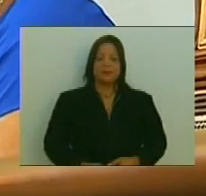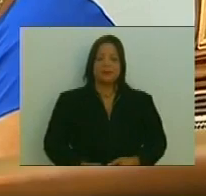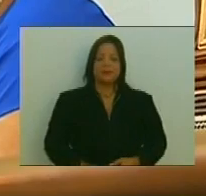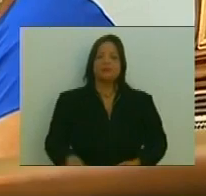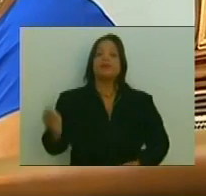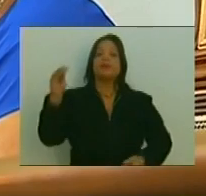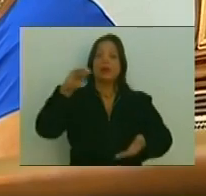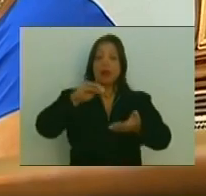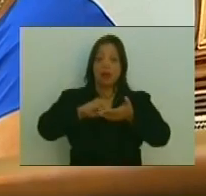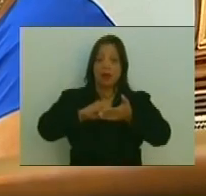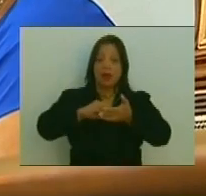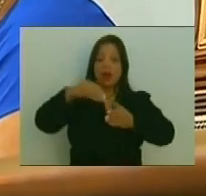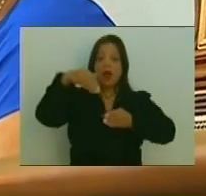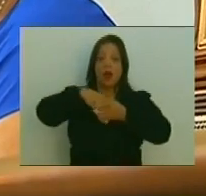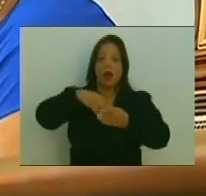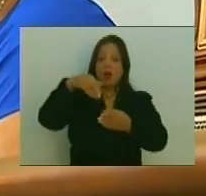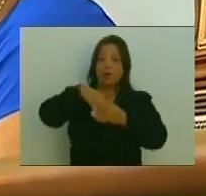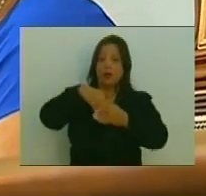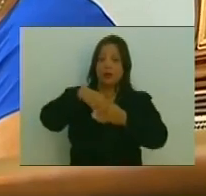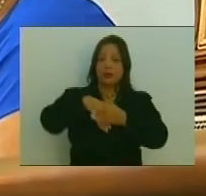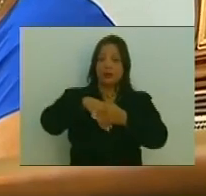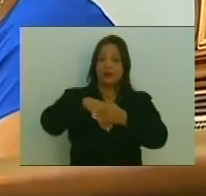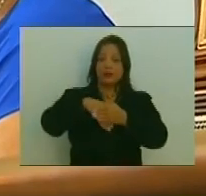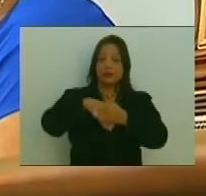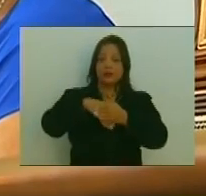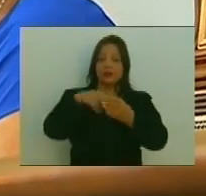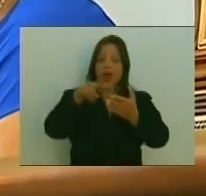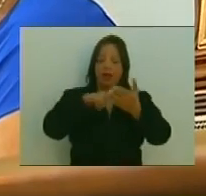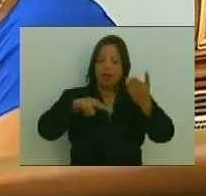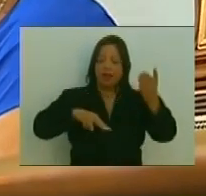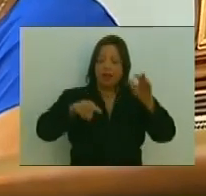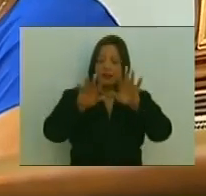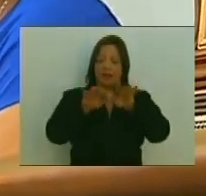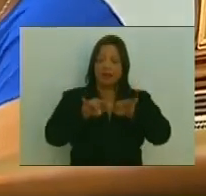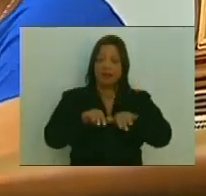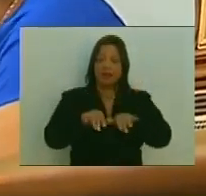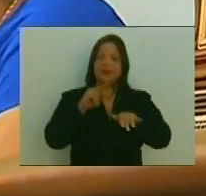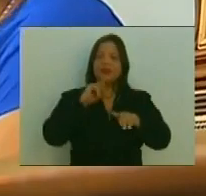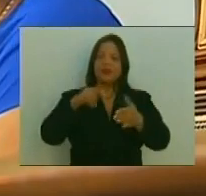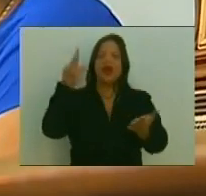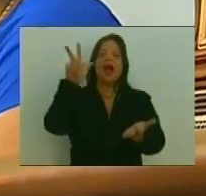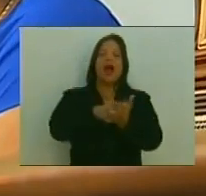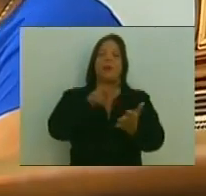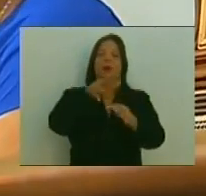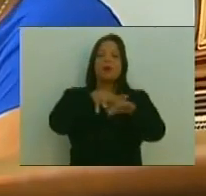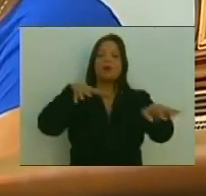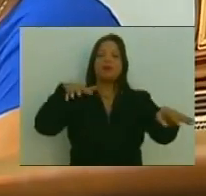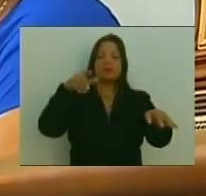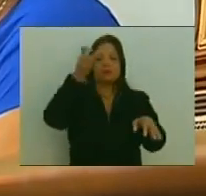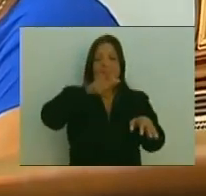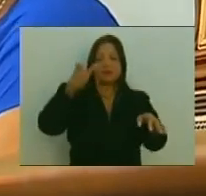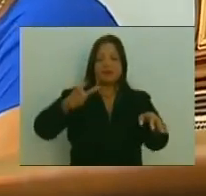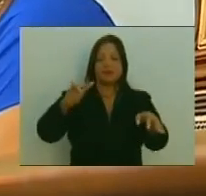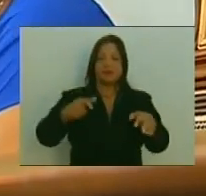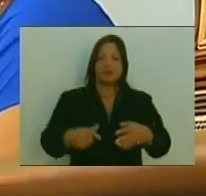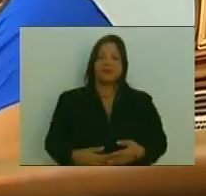Sometida a votación, la propuesta del orden del día leída por el secretario resultó aprobada por unanimidad.